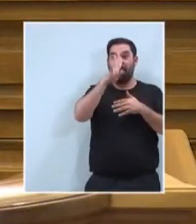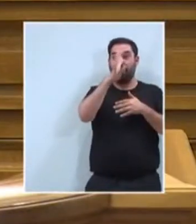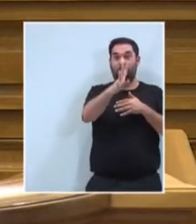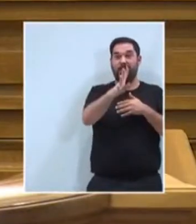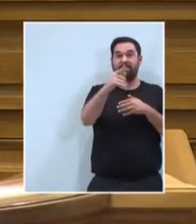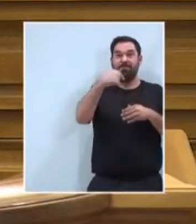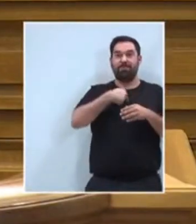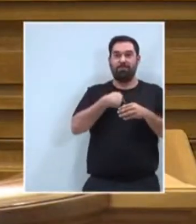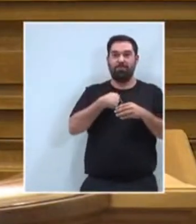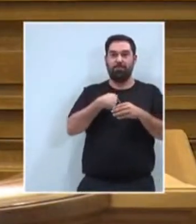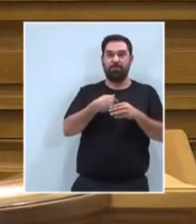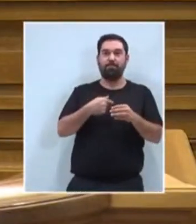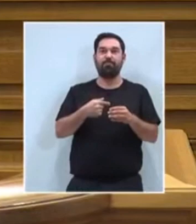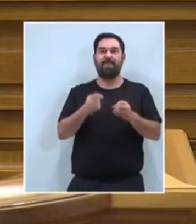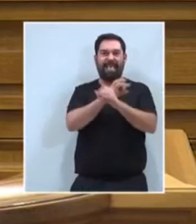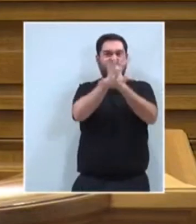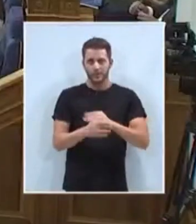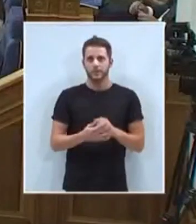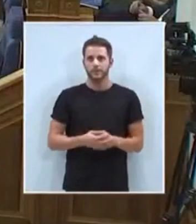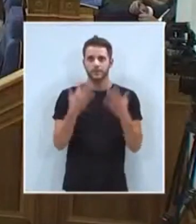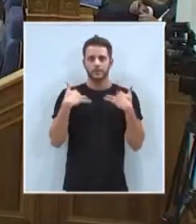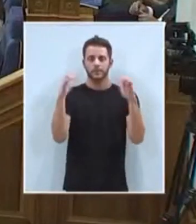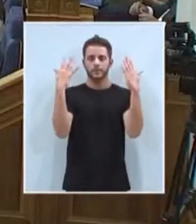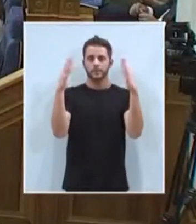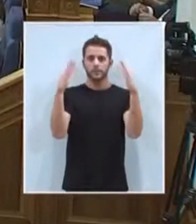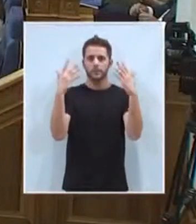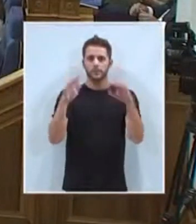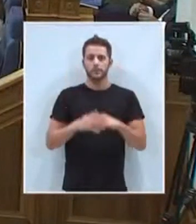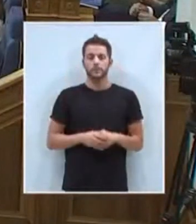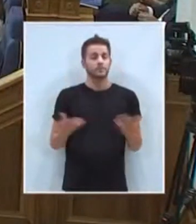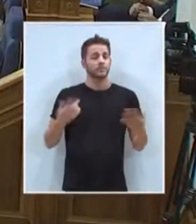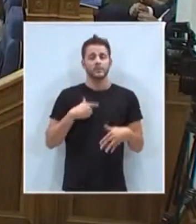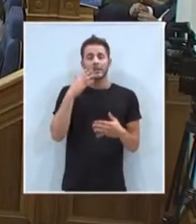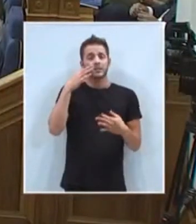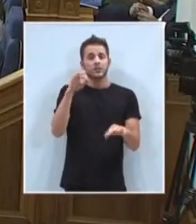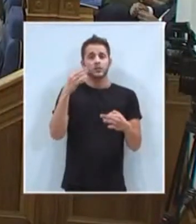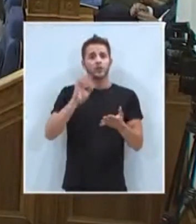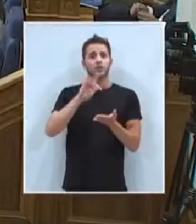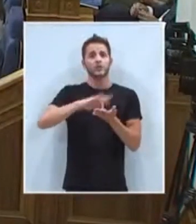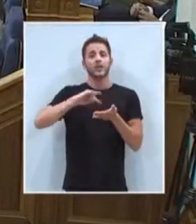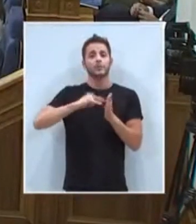el debate se reanudará mañana con la intervención de los tres grupos par lamentarios